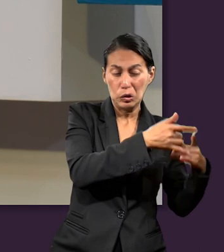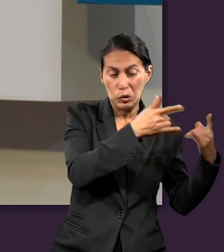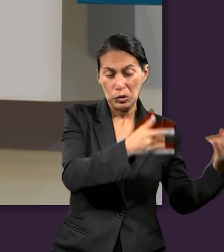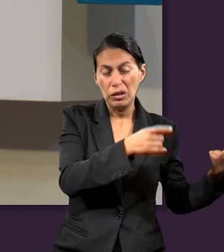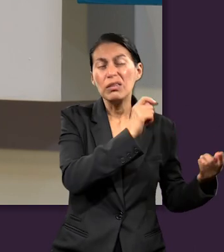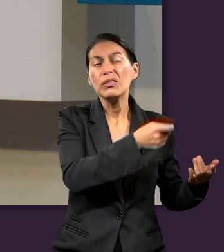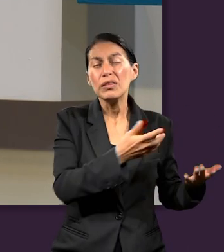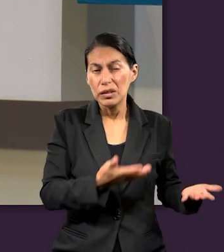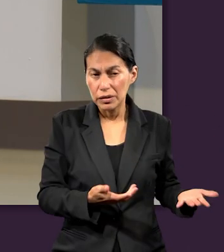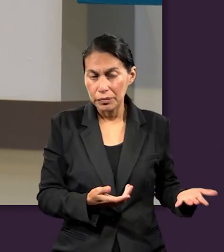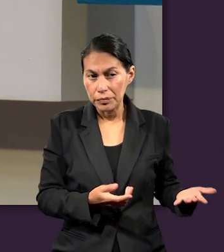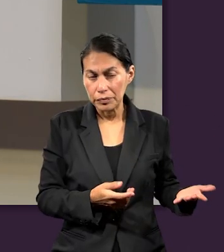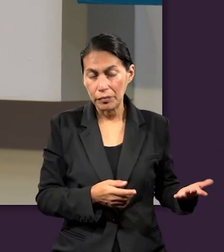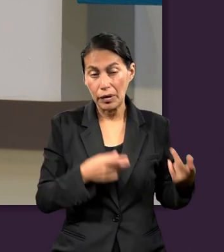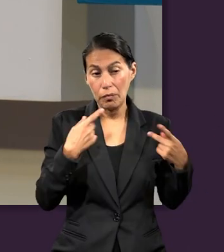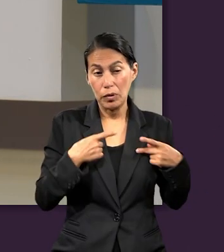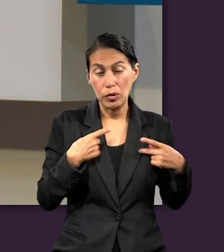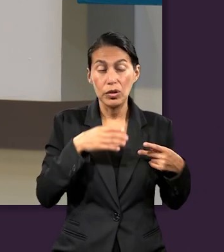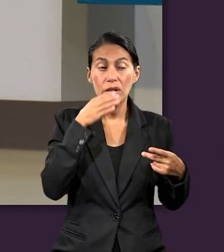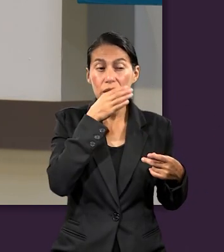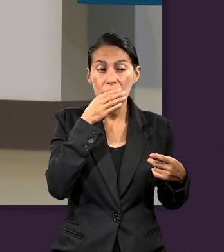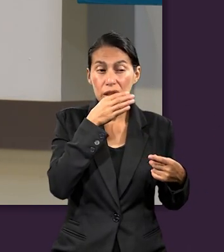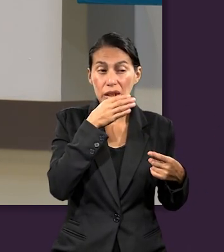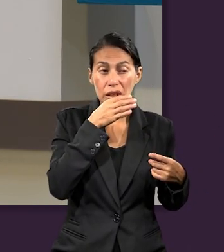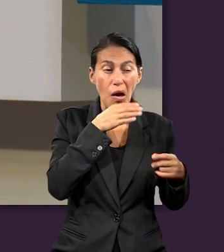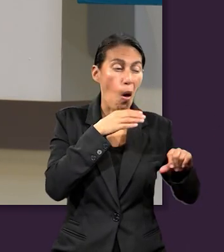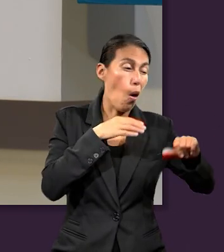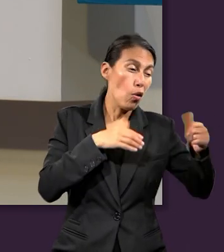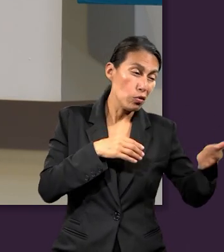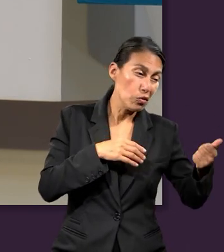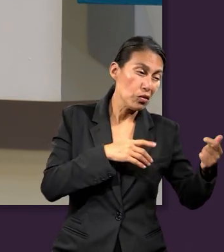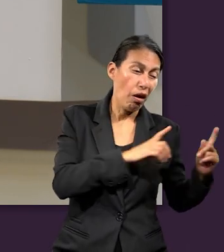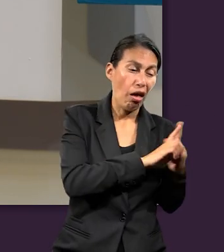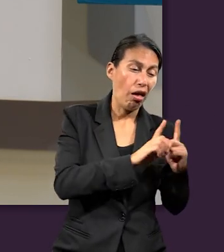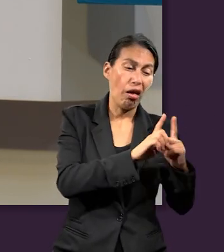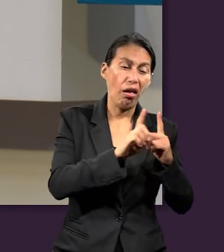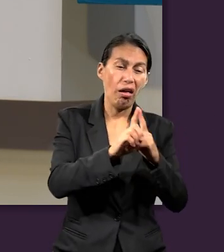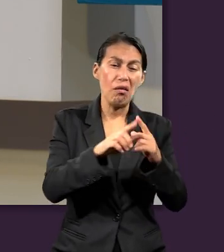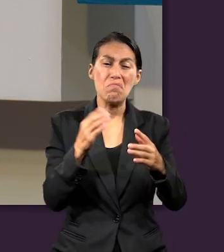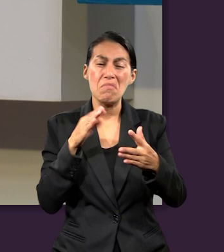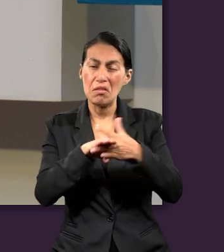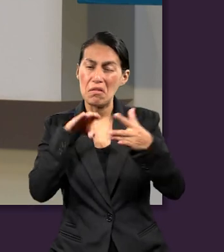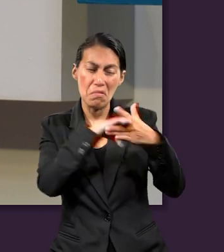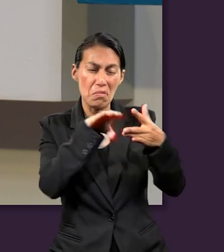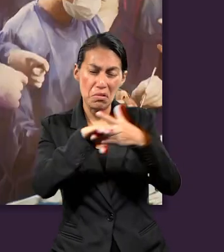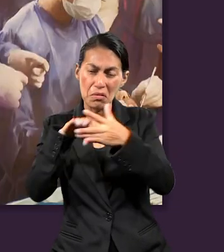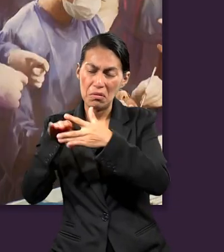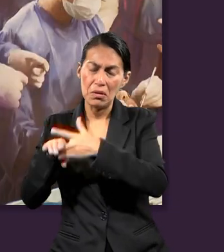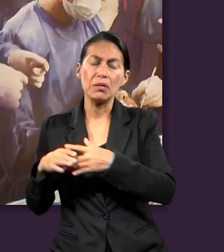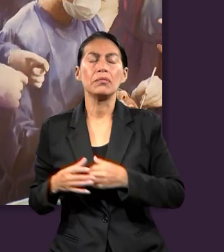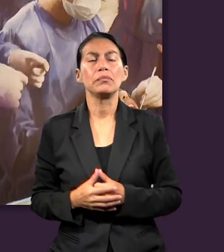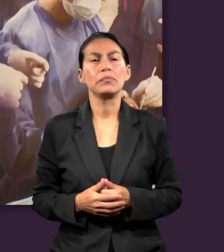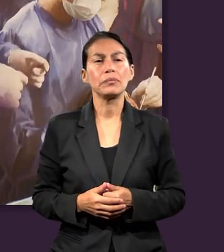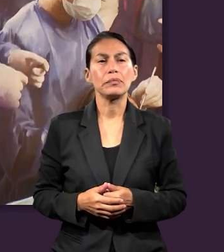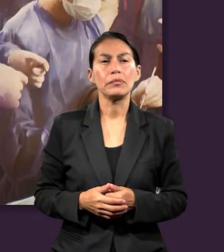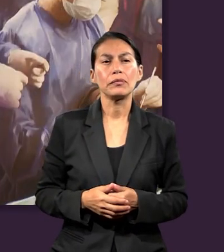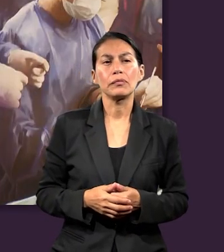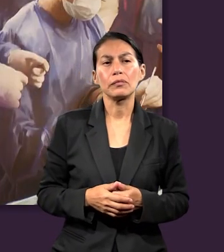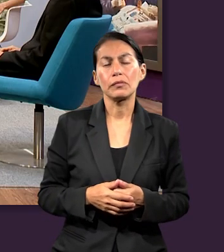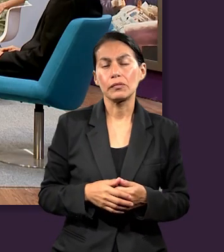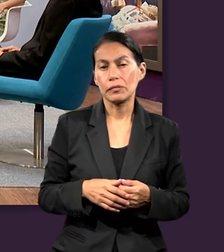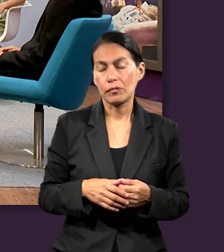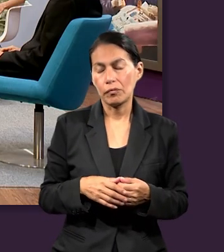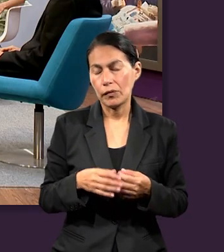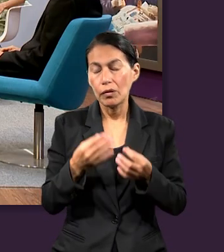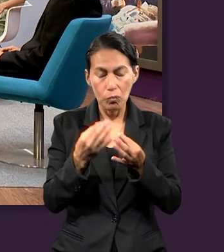ha habido persecución por causa de las creencias religiosas eso es importante tenerlo en mente porque esta lección tiene que ver con